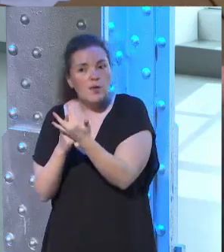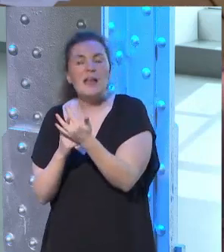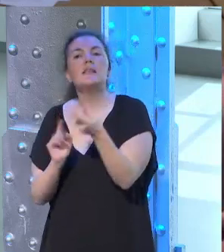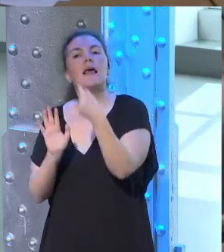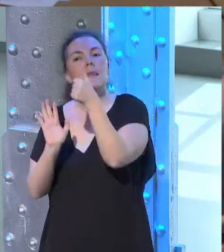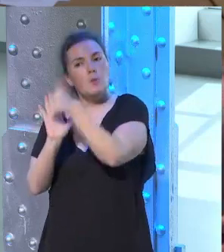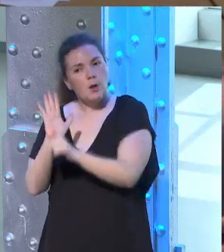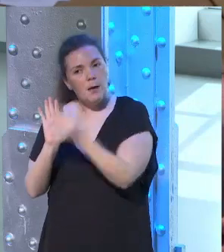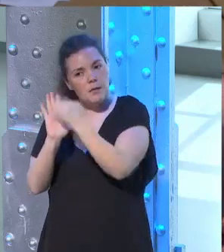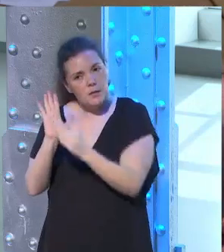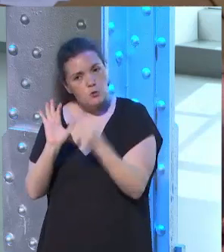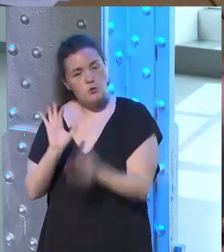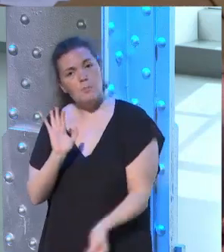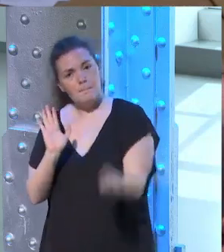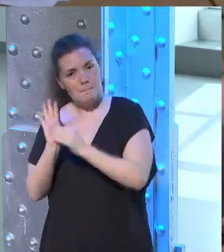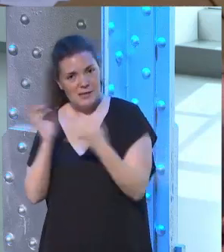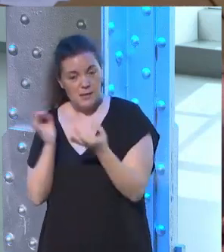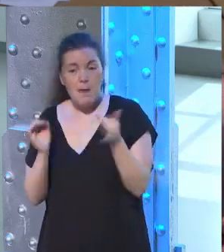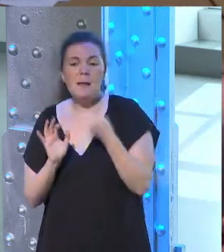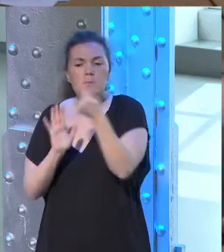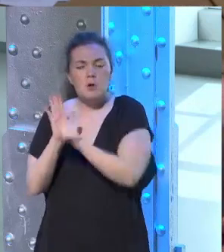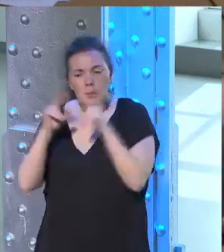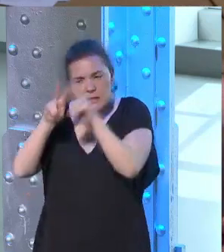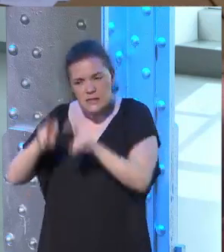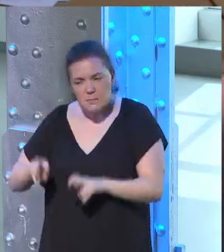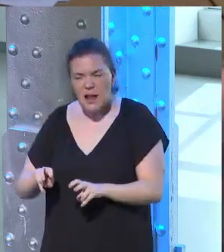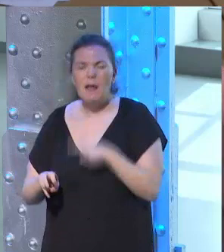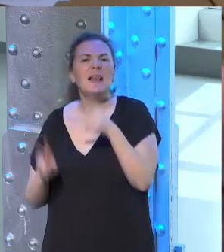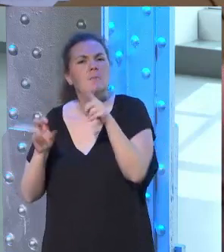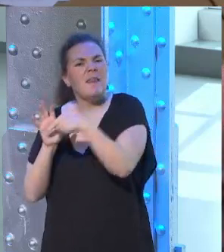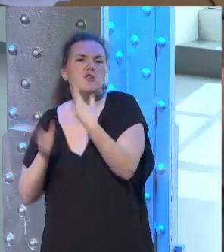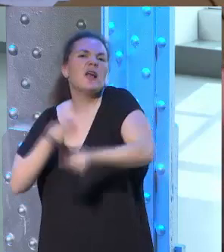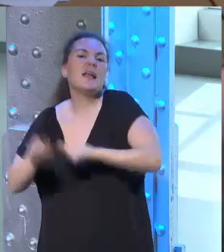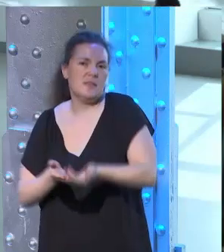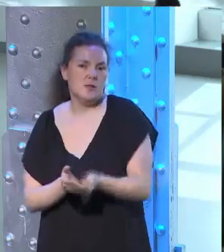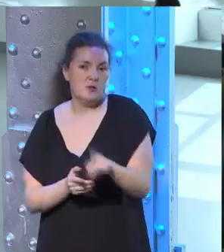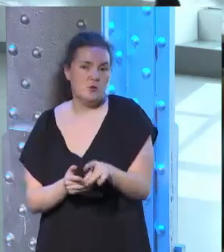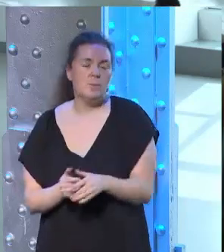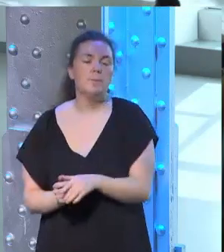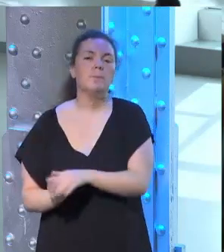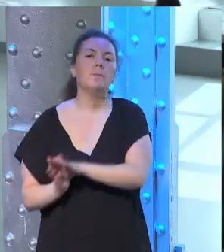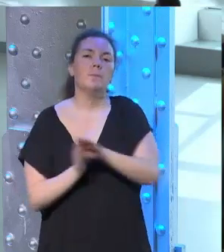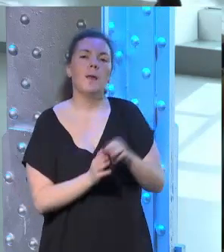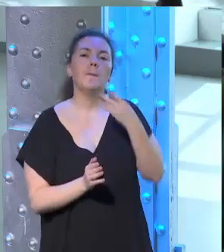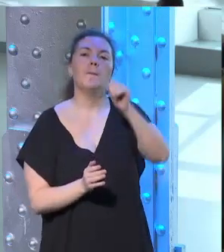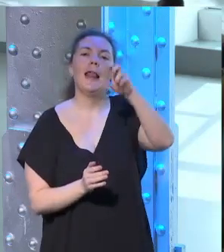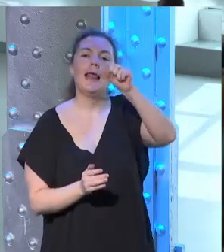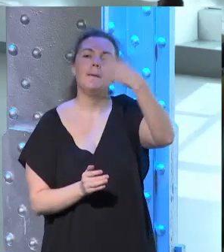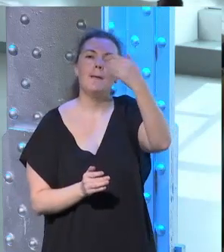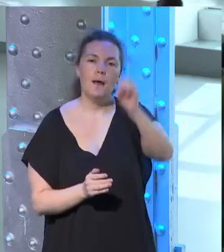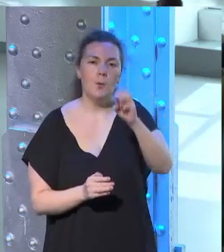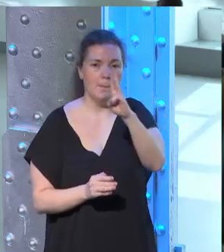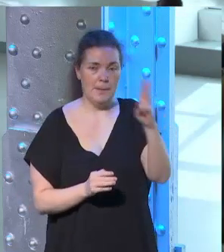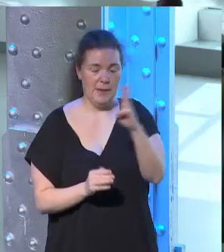y luego que examinemos los programas y que digamos, ¿qué habéis hecho con esto? Bien, Belén Bajo, del Partido Popular.